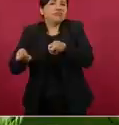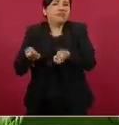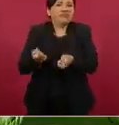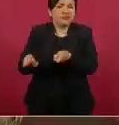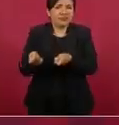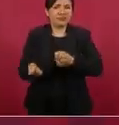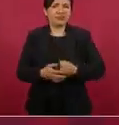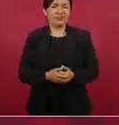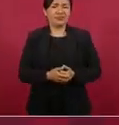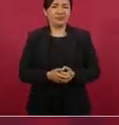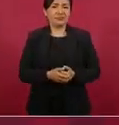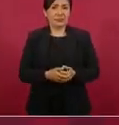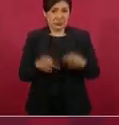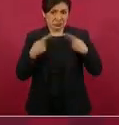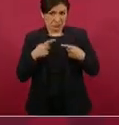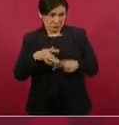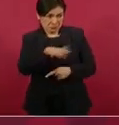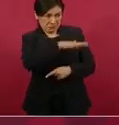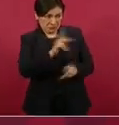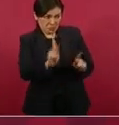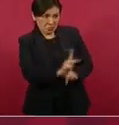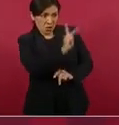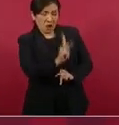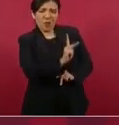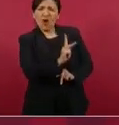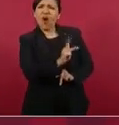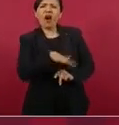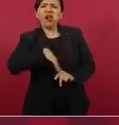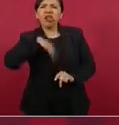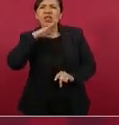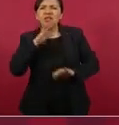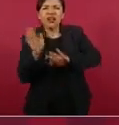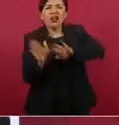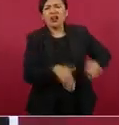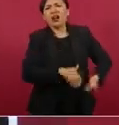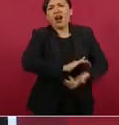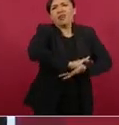El pueblo no existía, el pueblo era humillado.